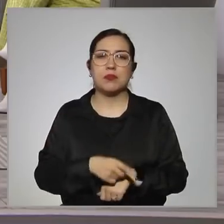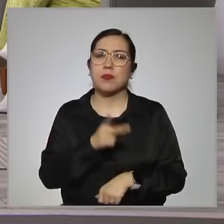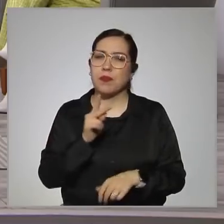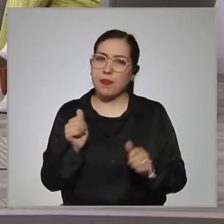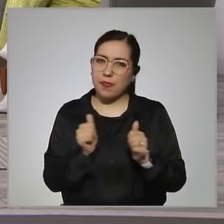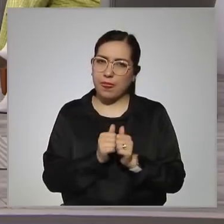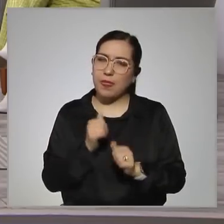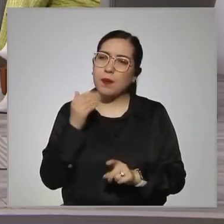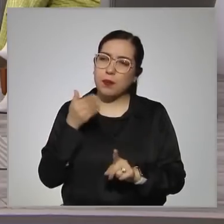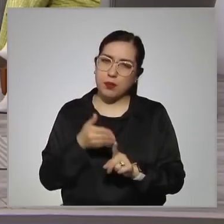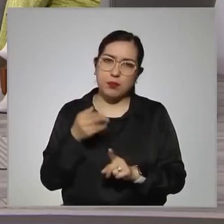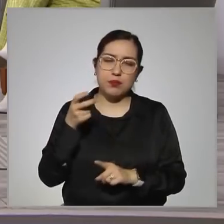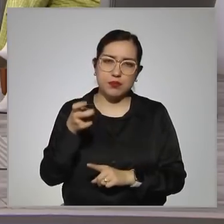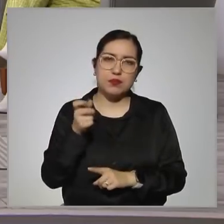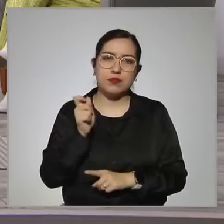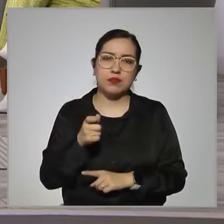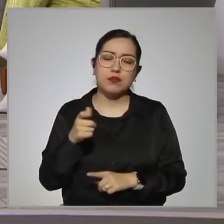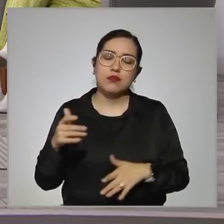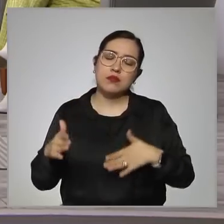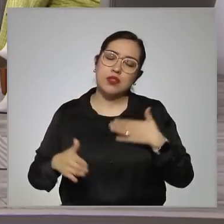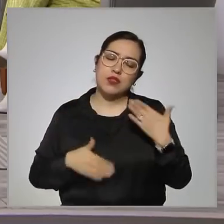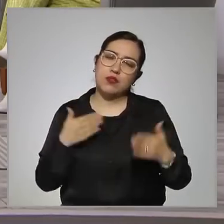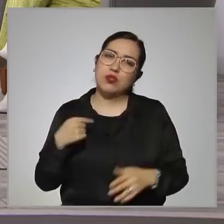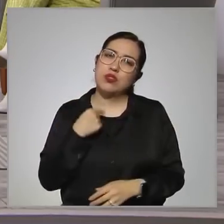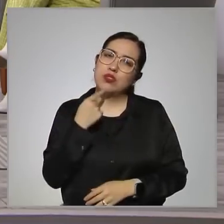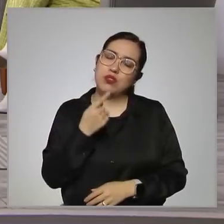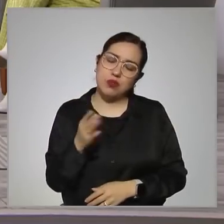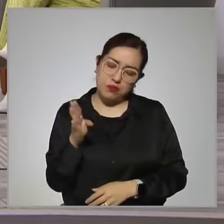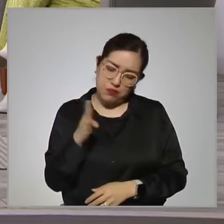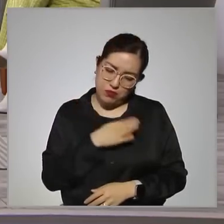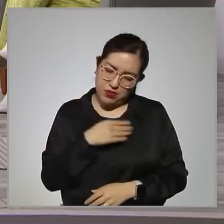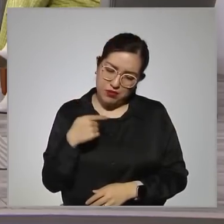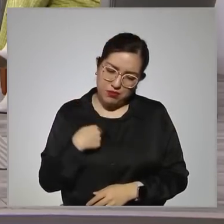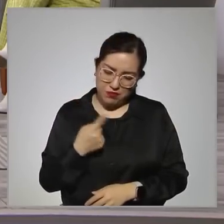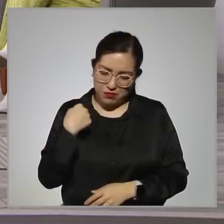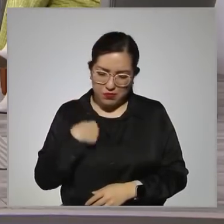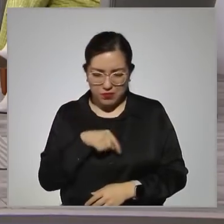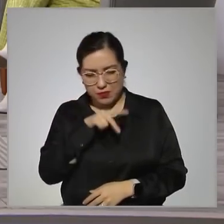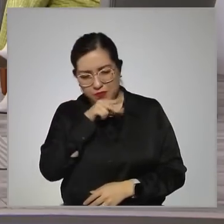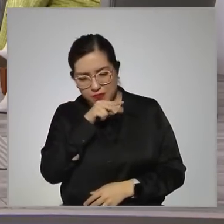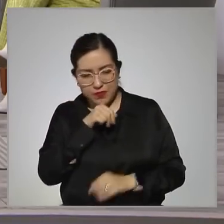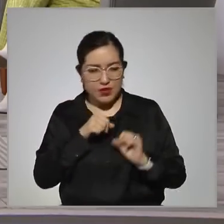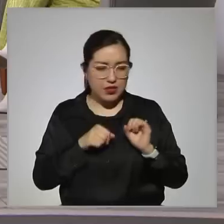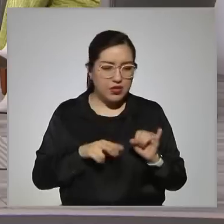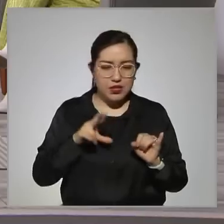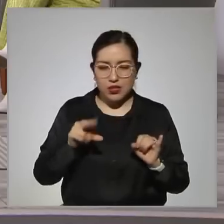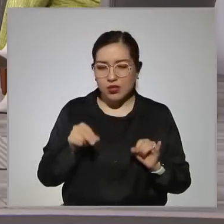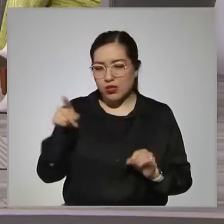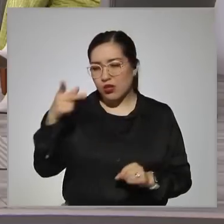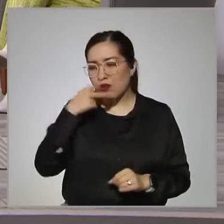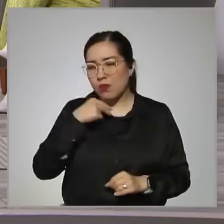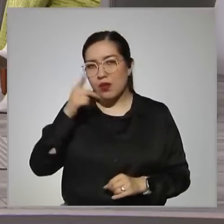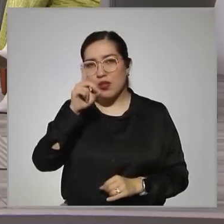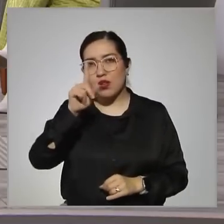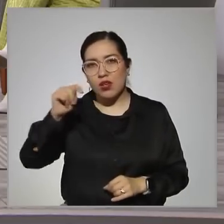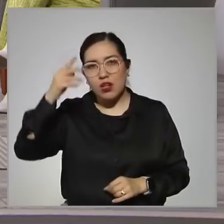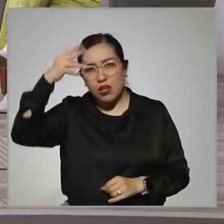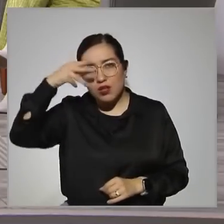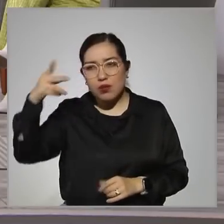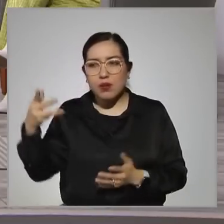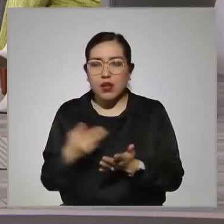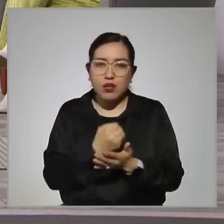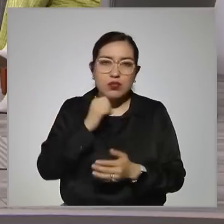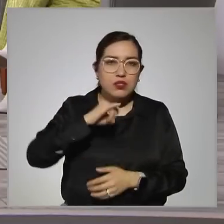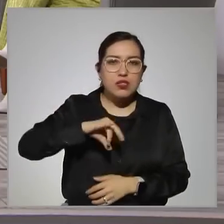ese propósito de disfrutar y decir, bueno, yo ando preocupada que si el señor Trump ganó, que si no sé